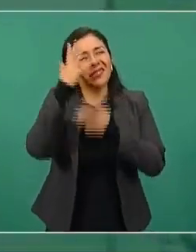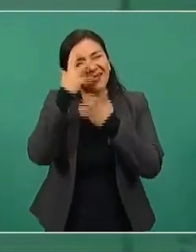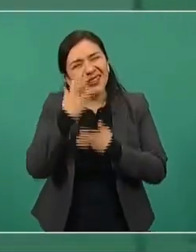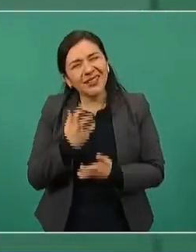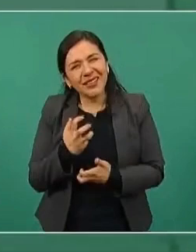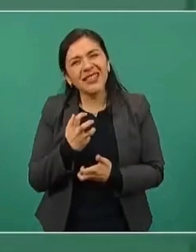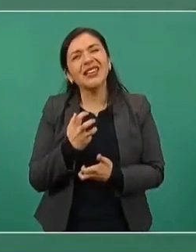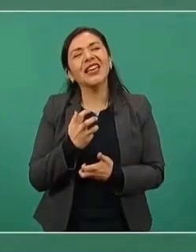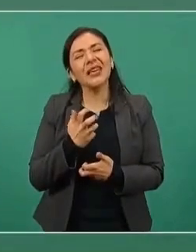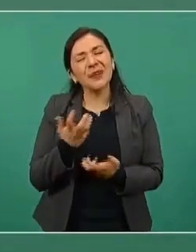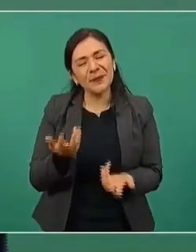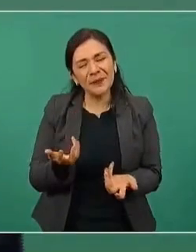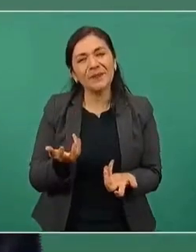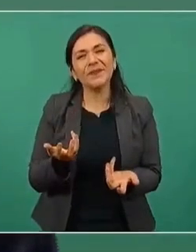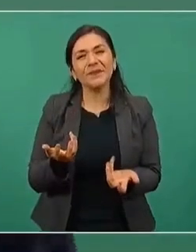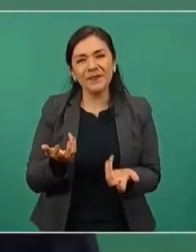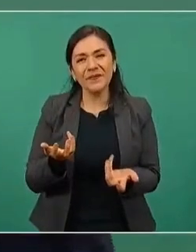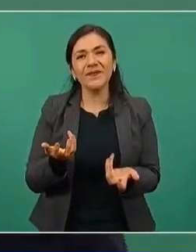que